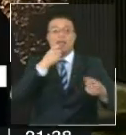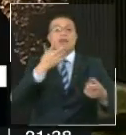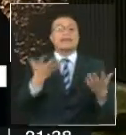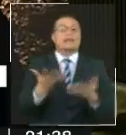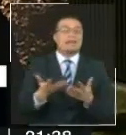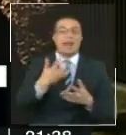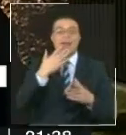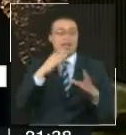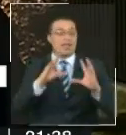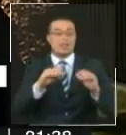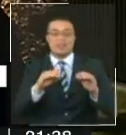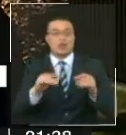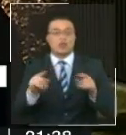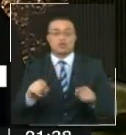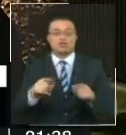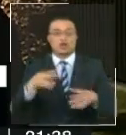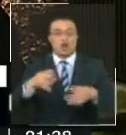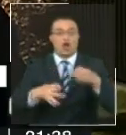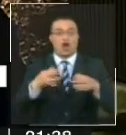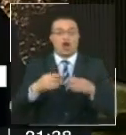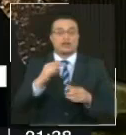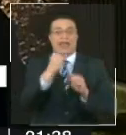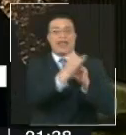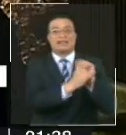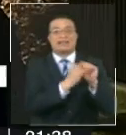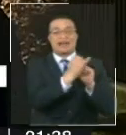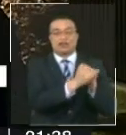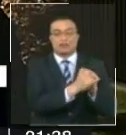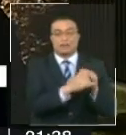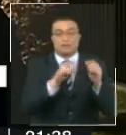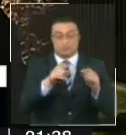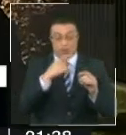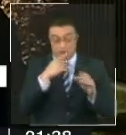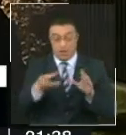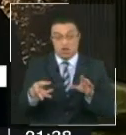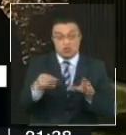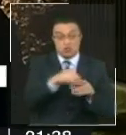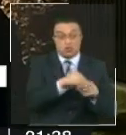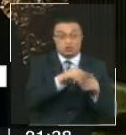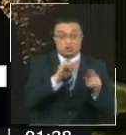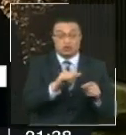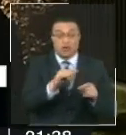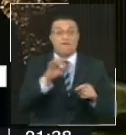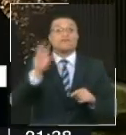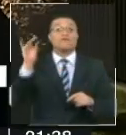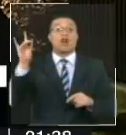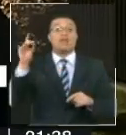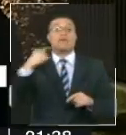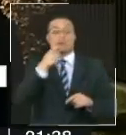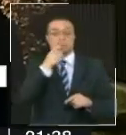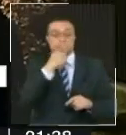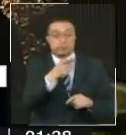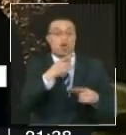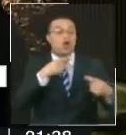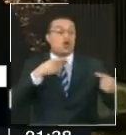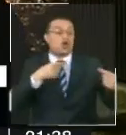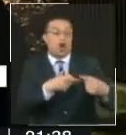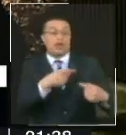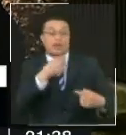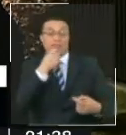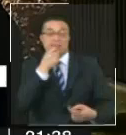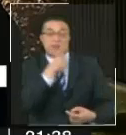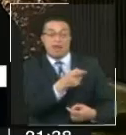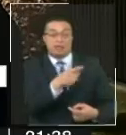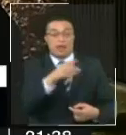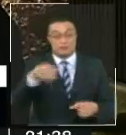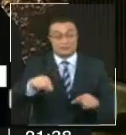eh en la Corte Internacional de Justicia en otros términos Incluso si Bolivia respondía con una contrademanda